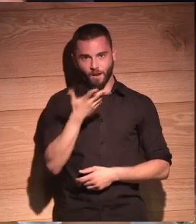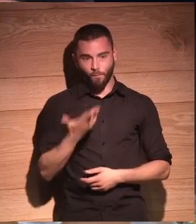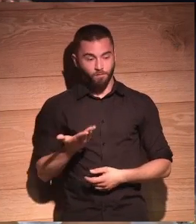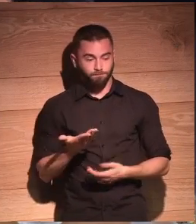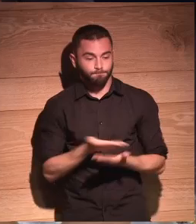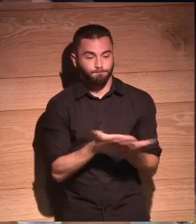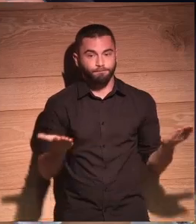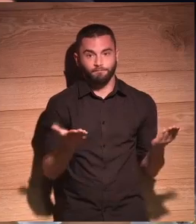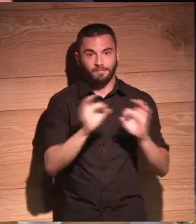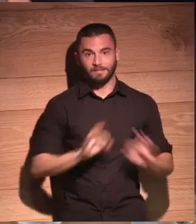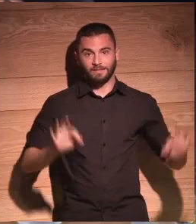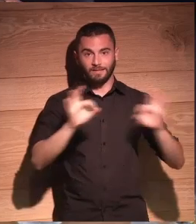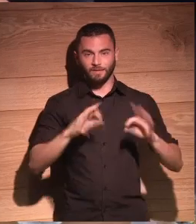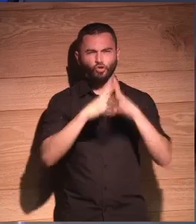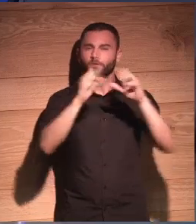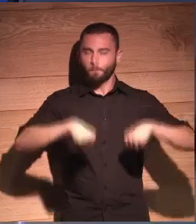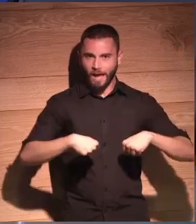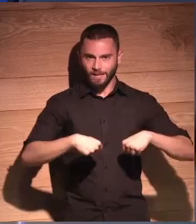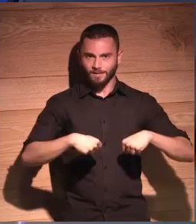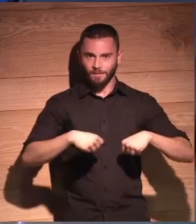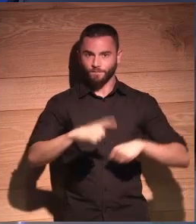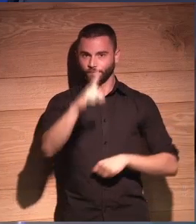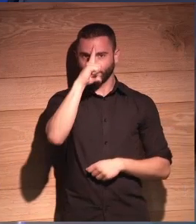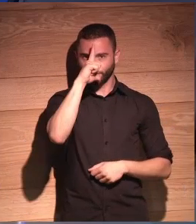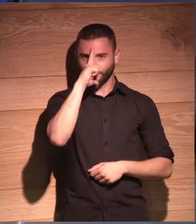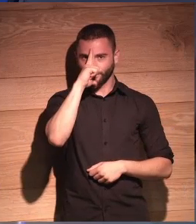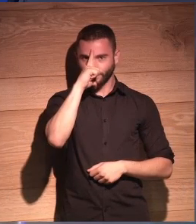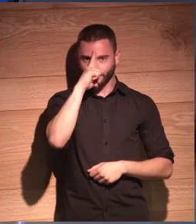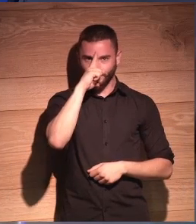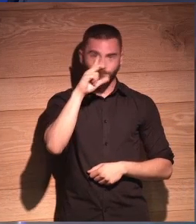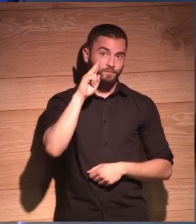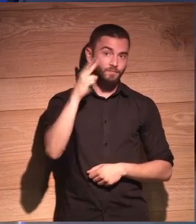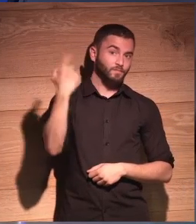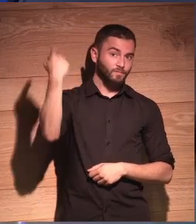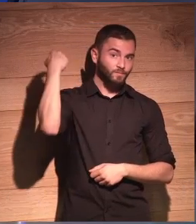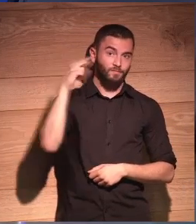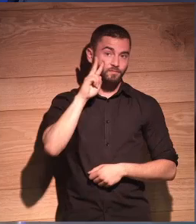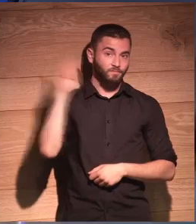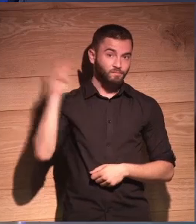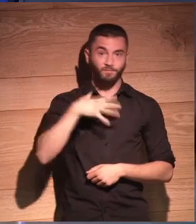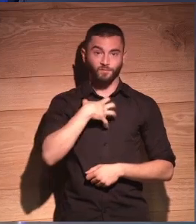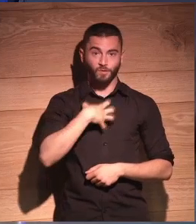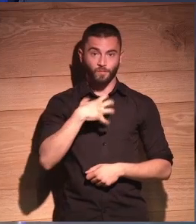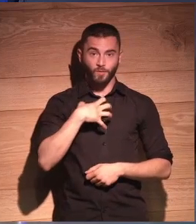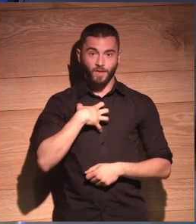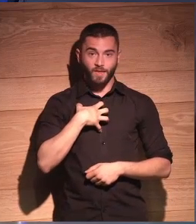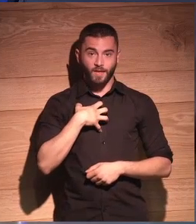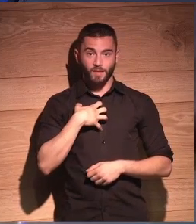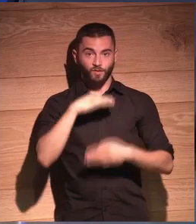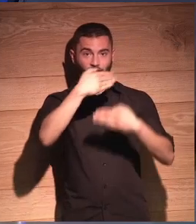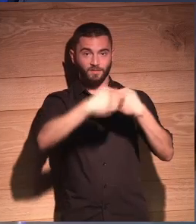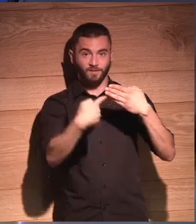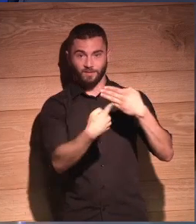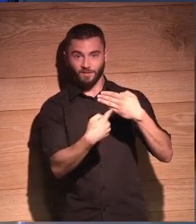llegaron a un pacto y dije, bueno, como la cara que no se ve de la Luna no sabemos lo que hay, pues déjame quitarle la escafandra en el otro lado y